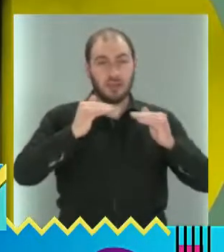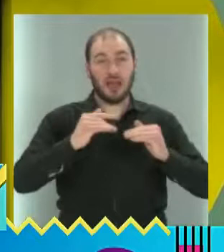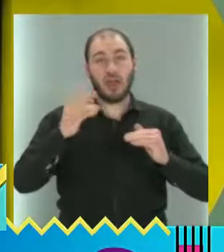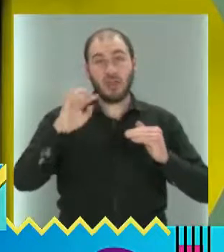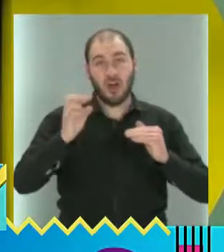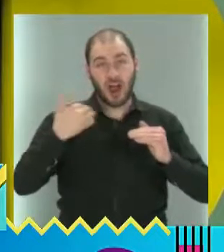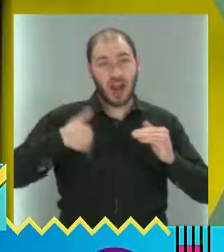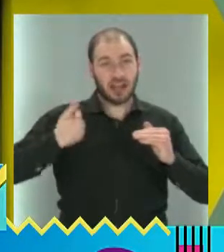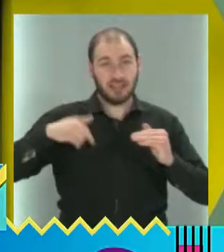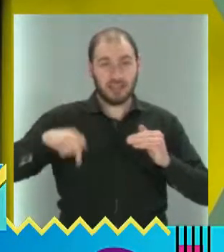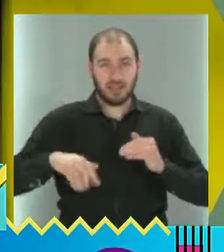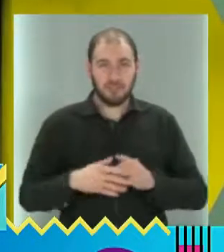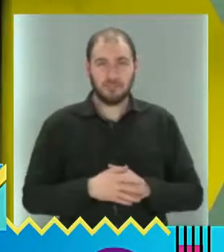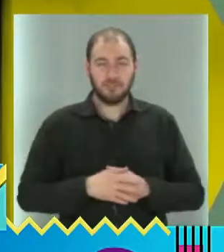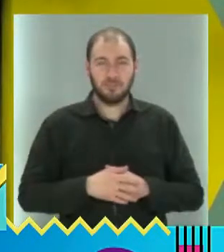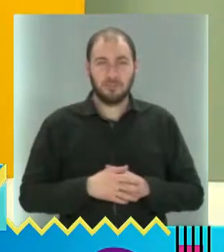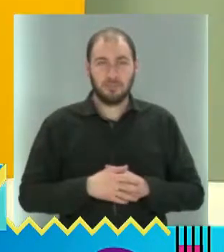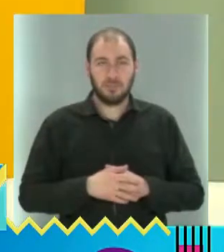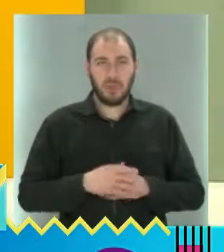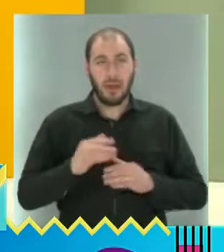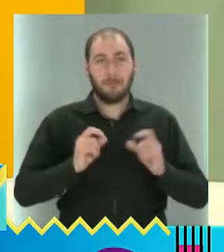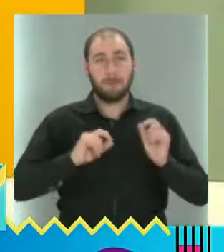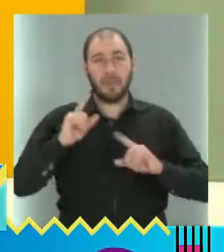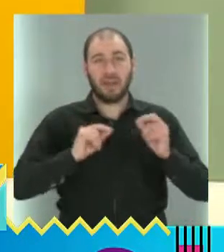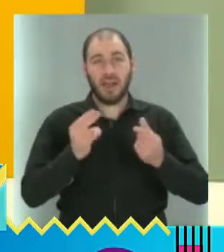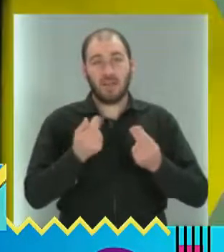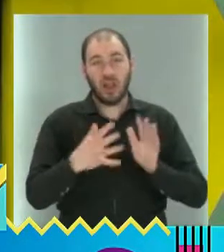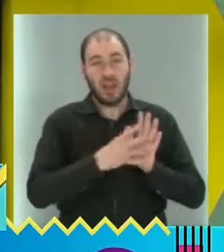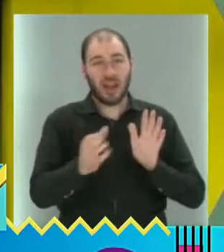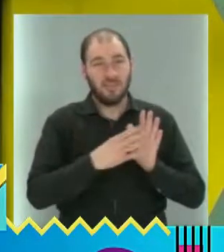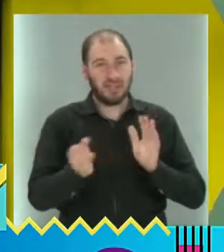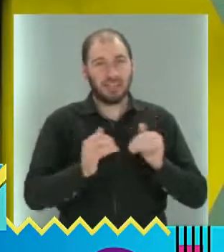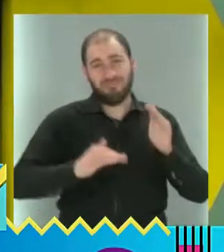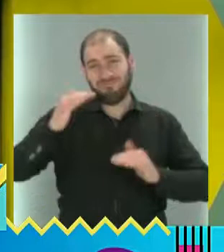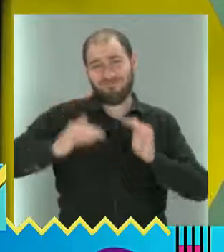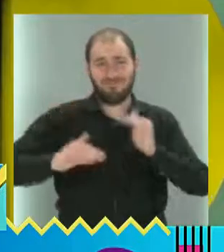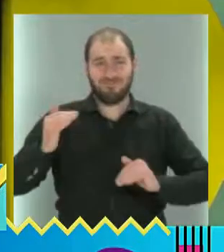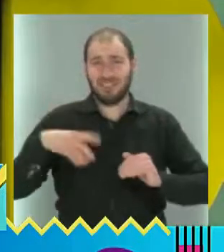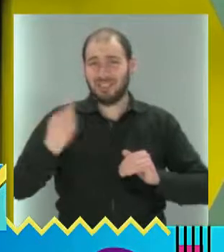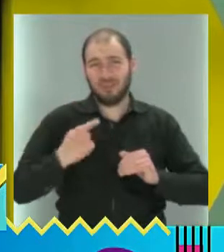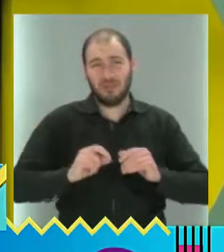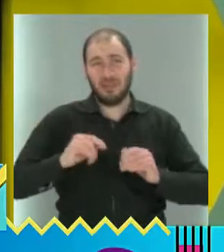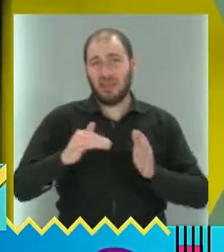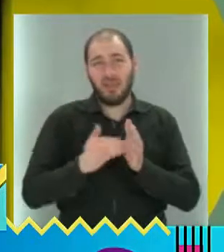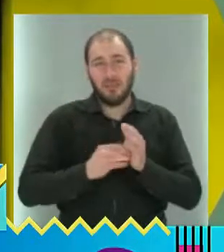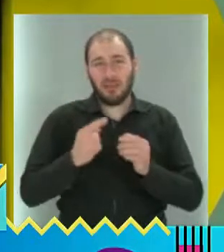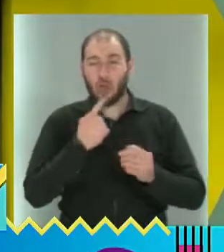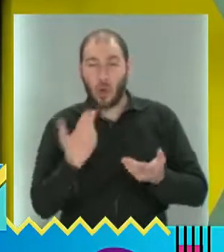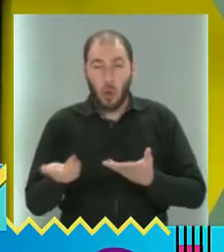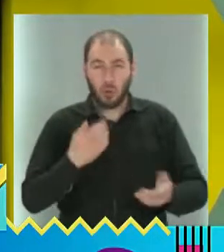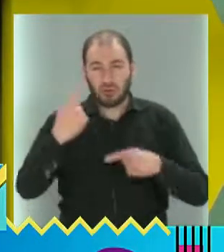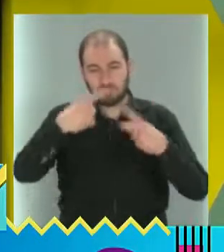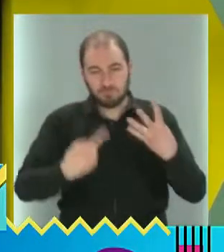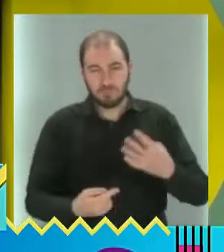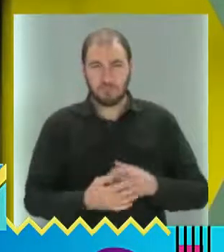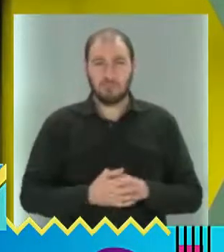el dólar en Argentina es una medida, un valor de referencia bastante relativo, pues está permanentemente sujeto a ataques especulativos y una serie de